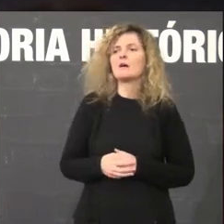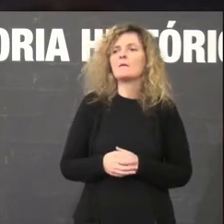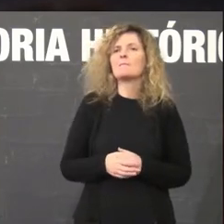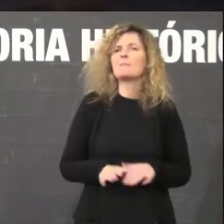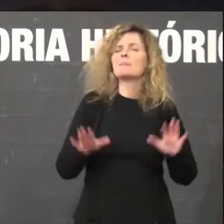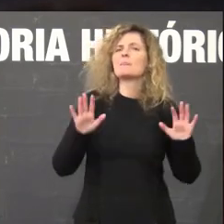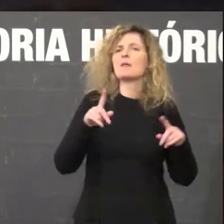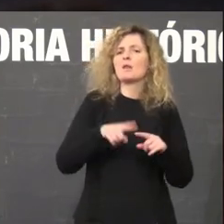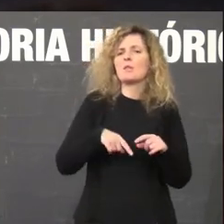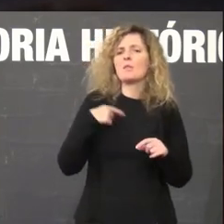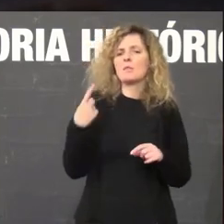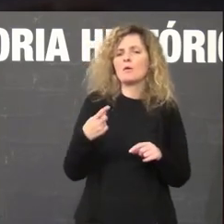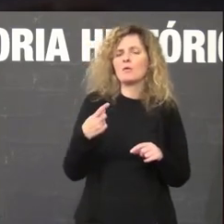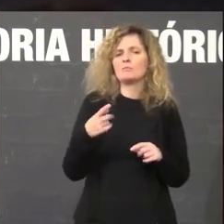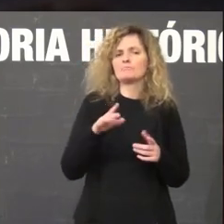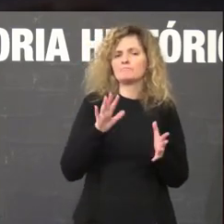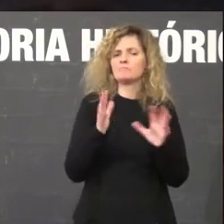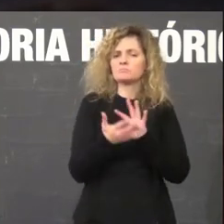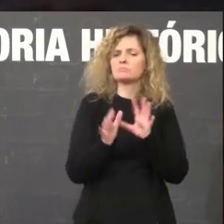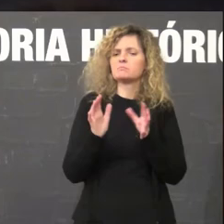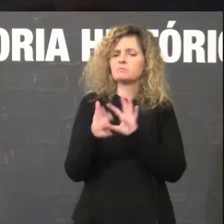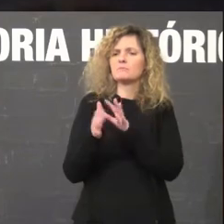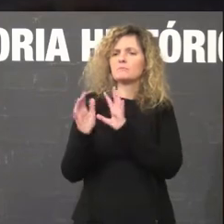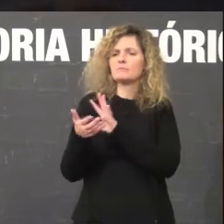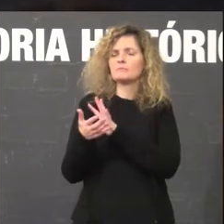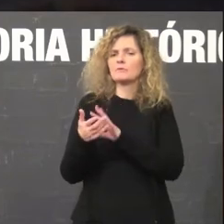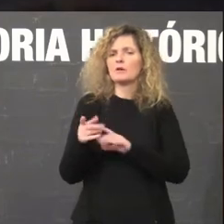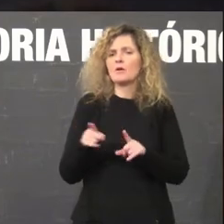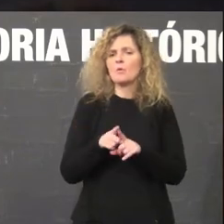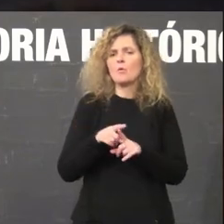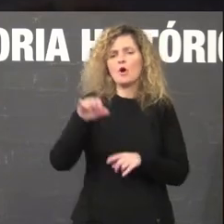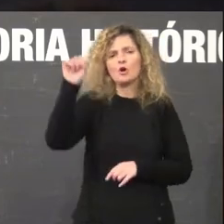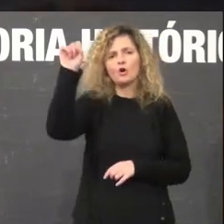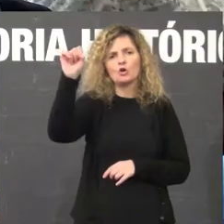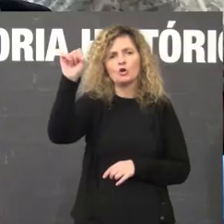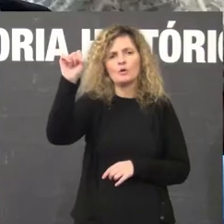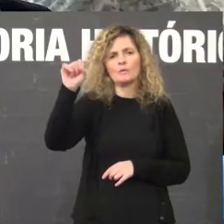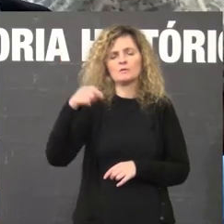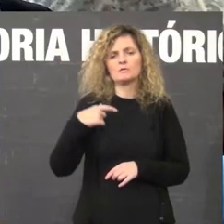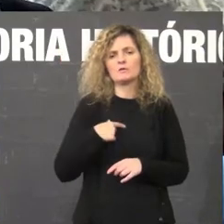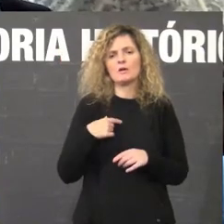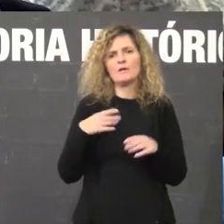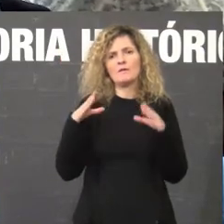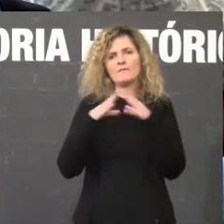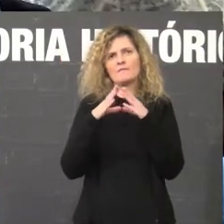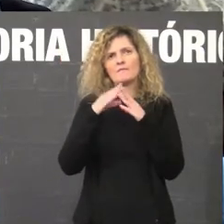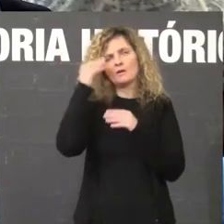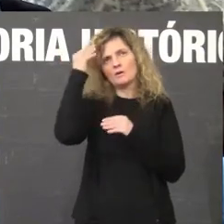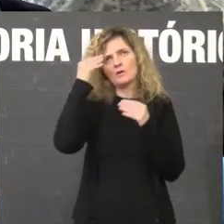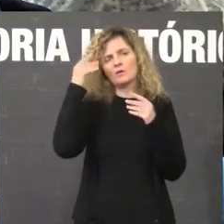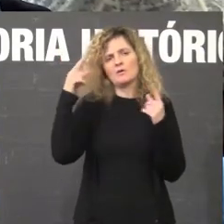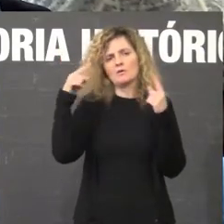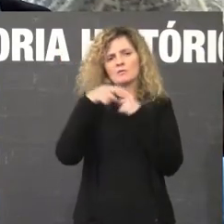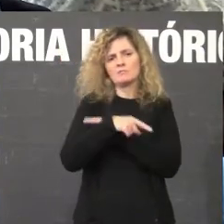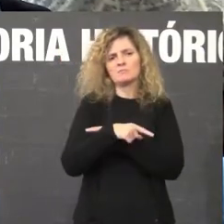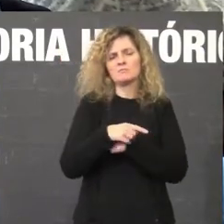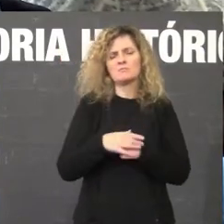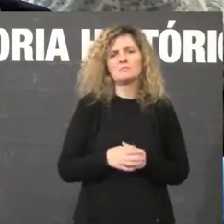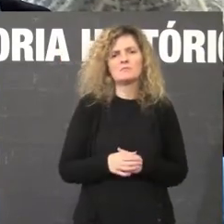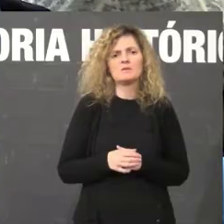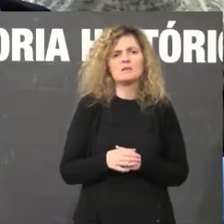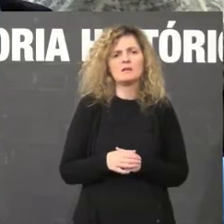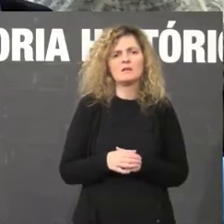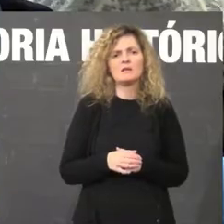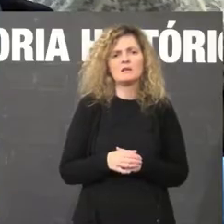Pero despois eso vai variando, e se fan comunistas, marxistas, leninistas, pensamento Mao Zedong,